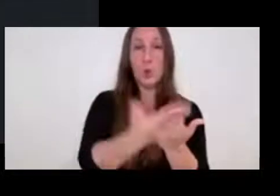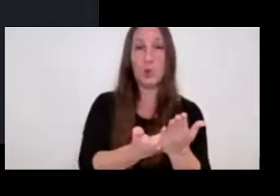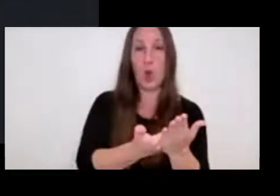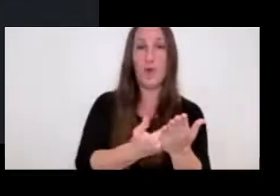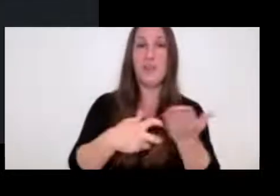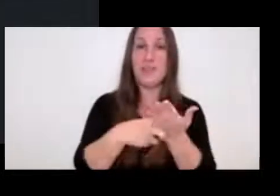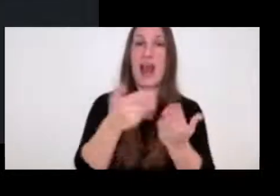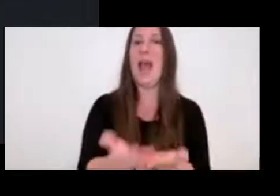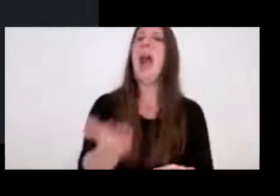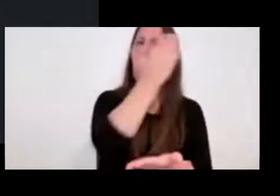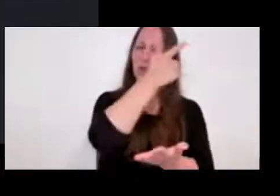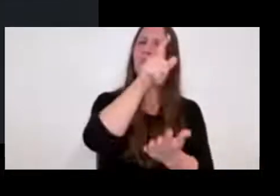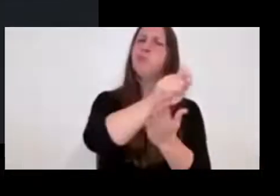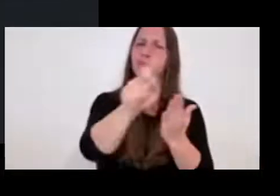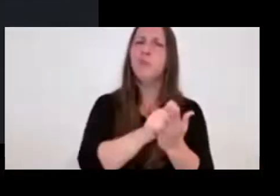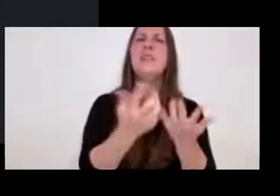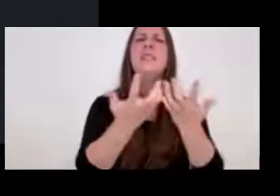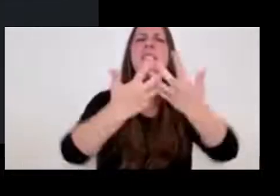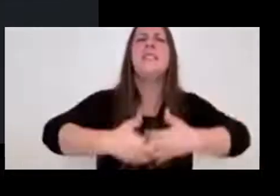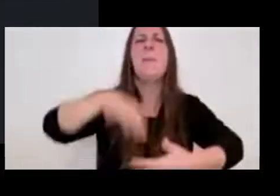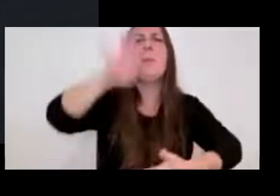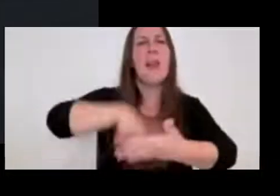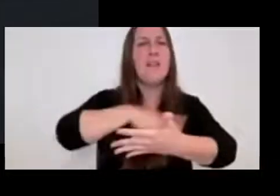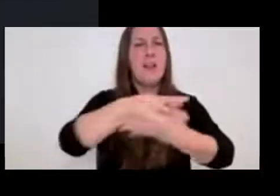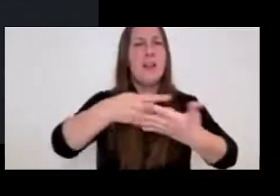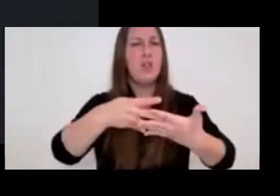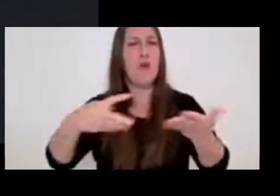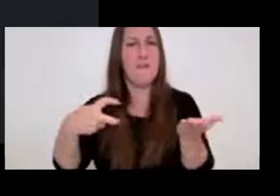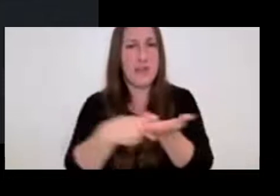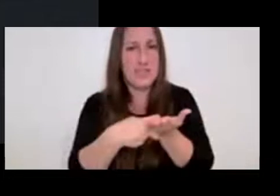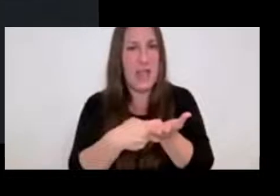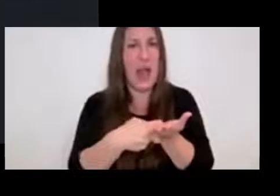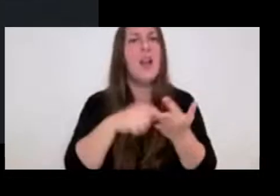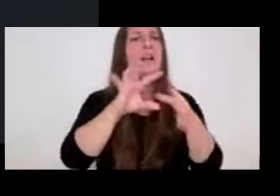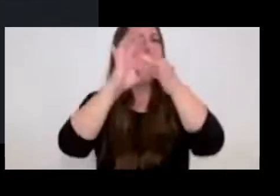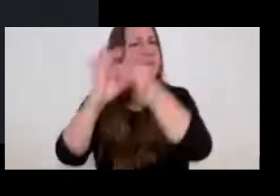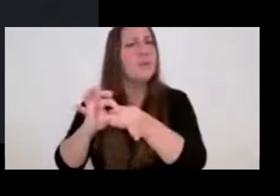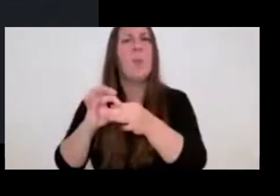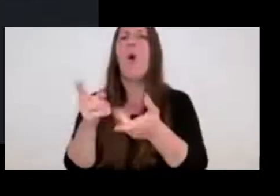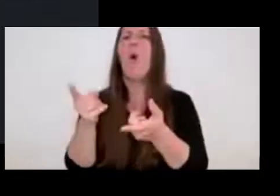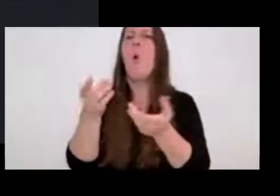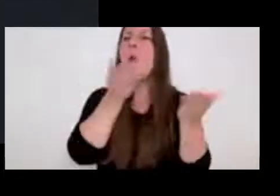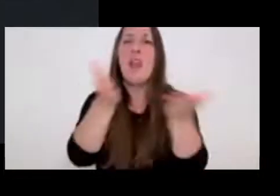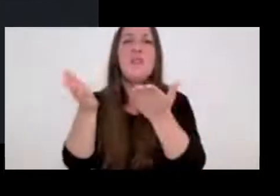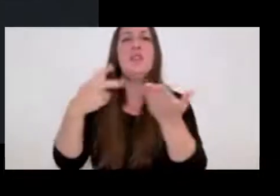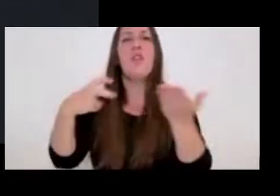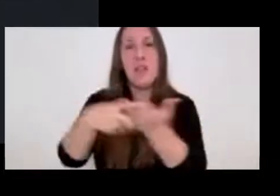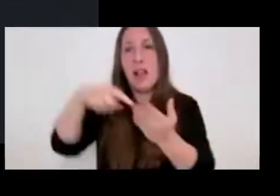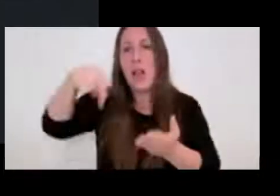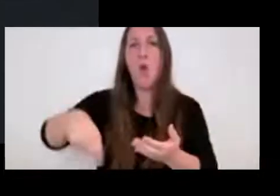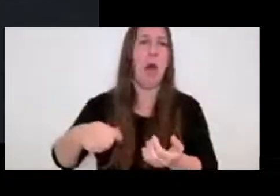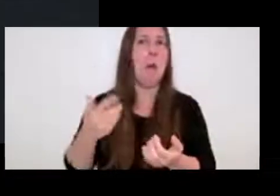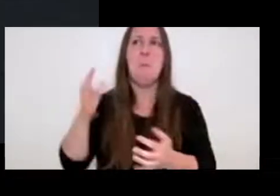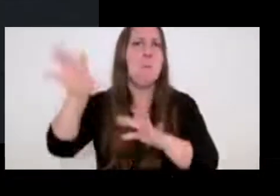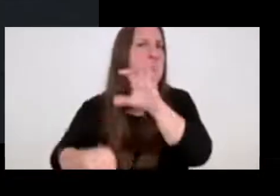fiscal, sí temas de planificación fiscal que tengan que ver con desaprovechamiento de beneficios fiscales vigentes que están